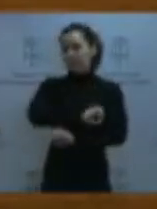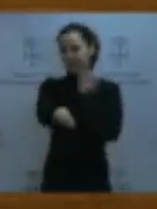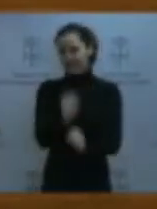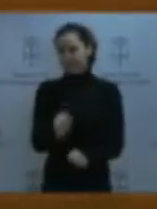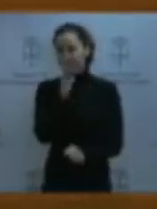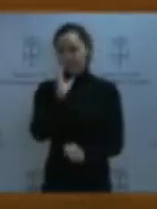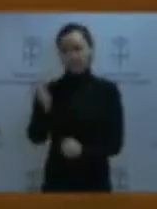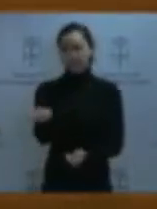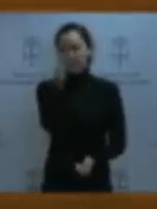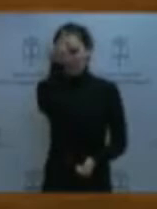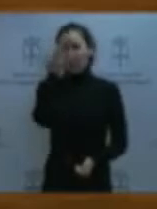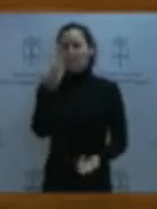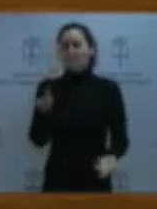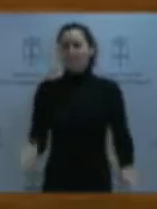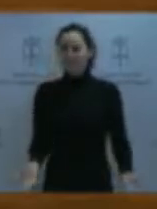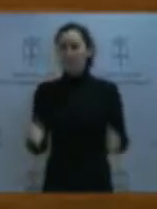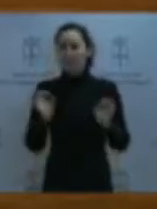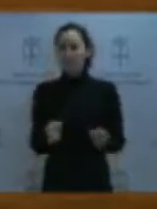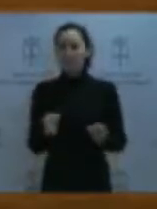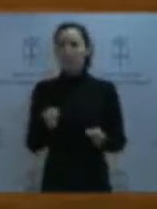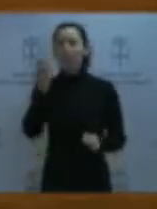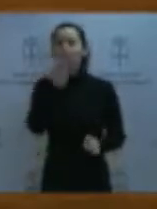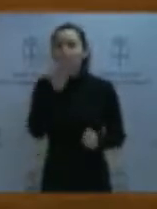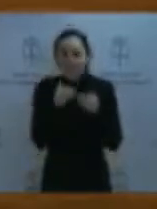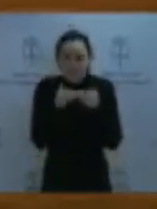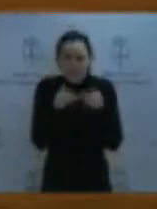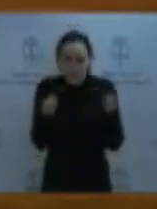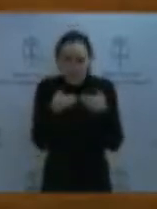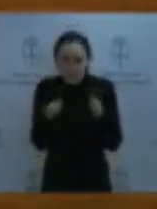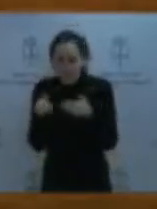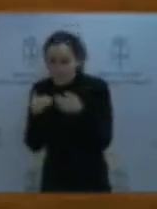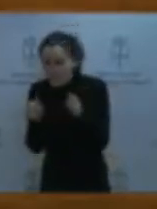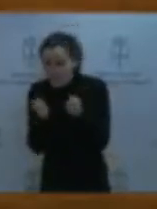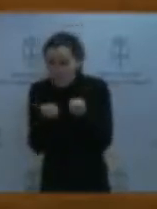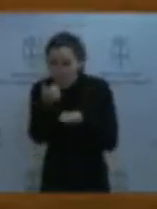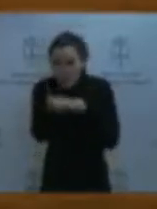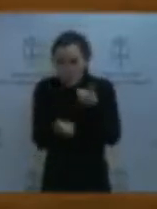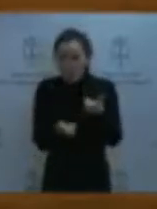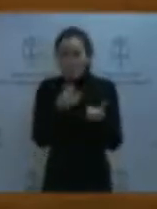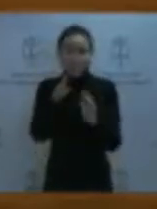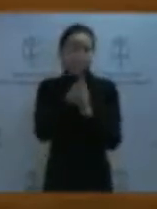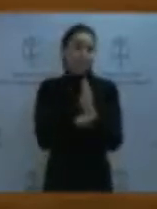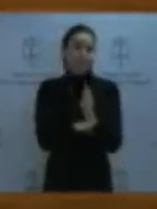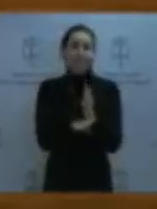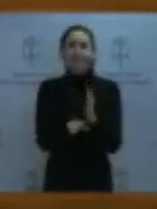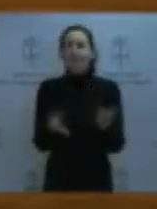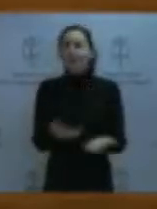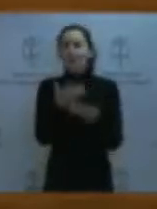puedan caer. Y, por tanto, claro, el goteo de escuelas que se pueden ir abriendo es muy limitado, porque al fin y al cabo las condiciones son draconianas.